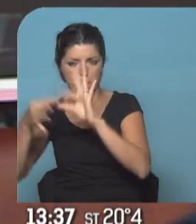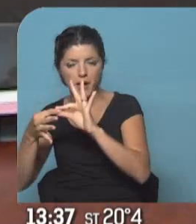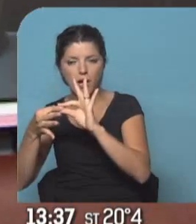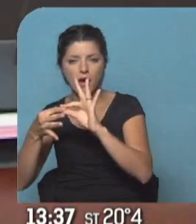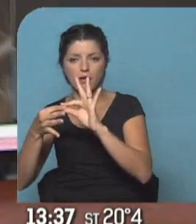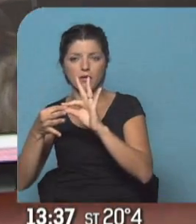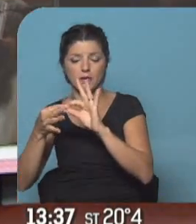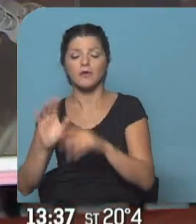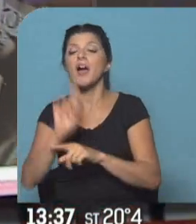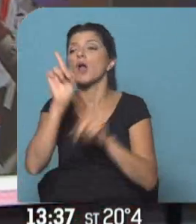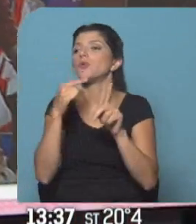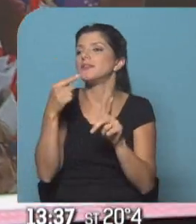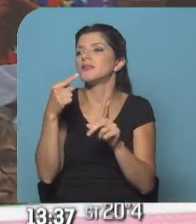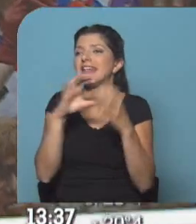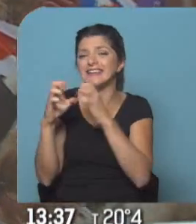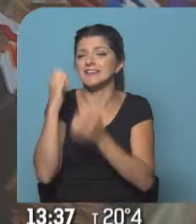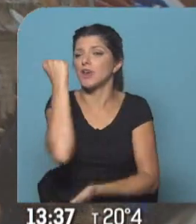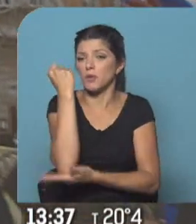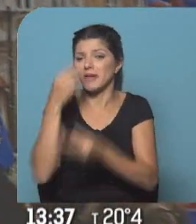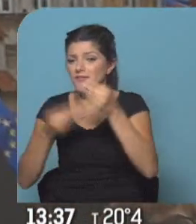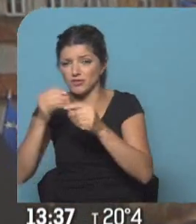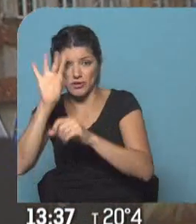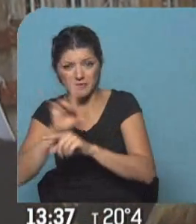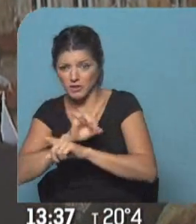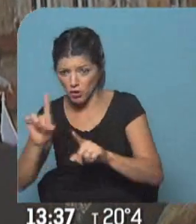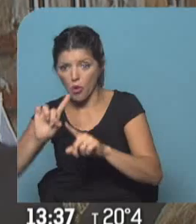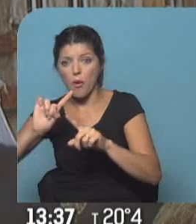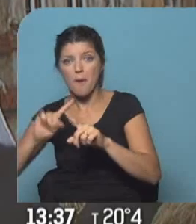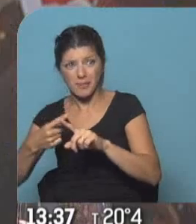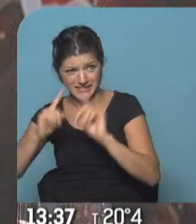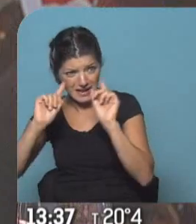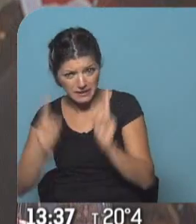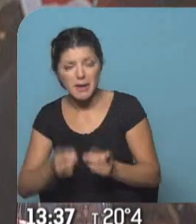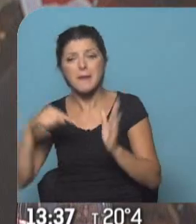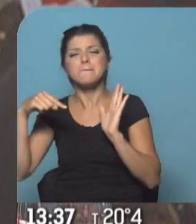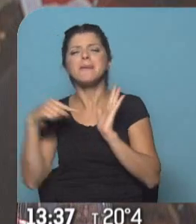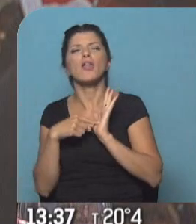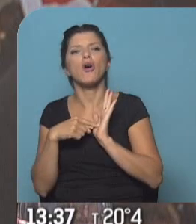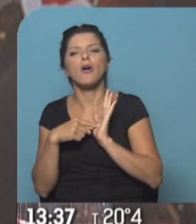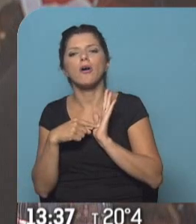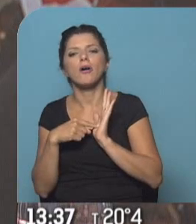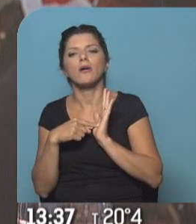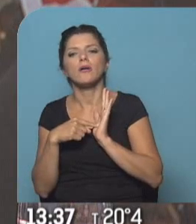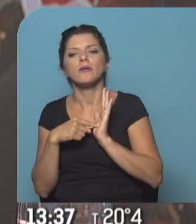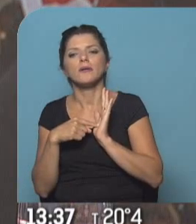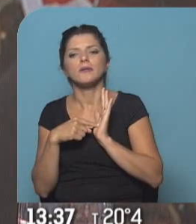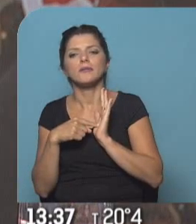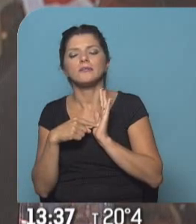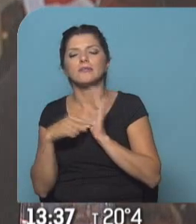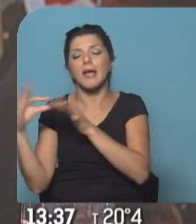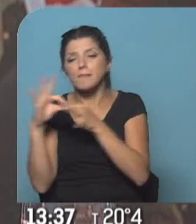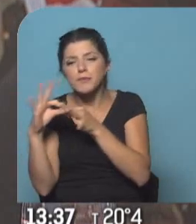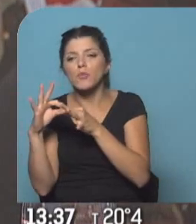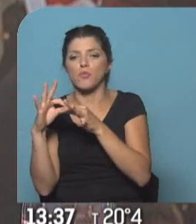identidad. Muchos dicen, no fue solo económico-financiera, fue política, seguro, pero además de identidad con la propia Unión Europea. Estos